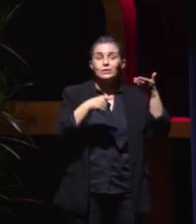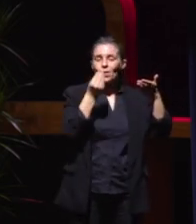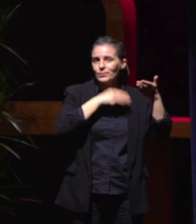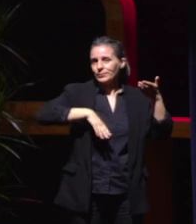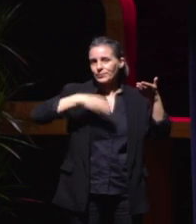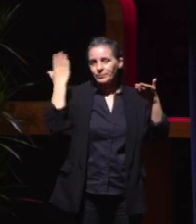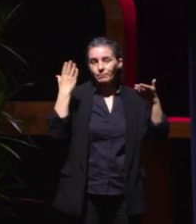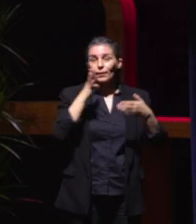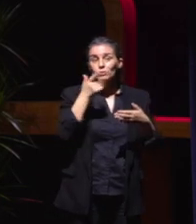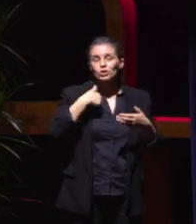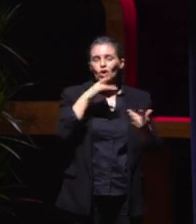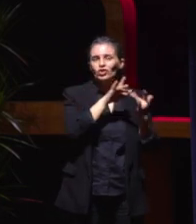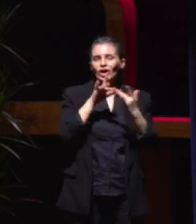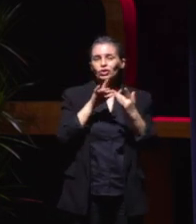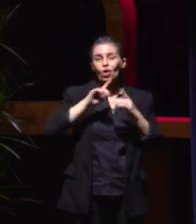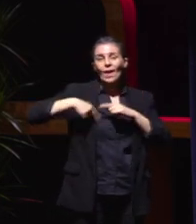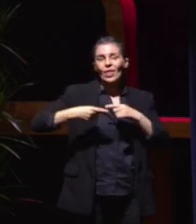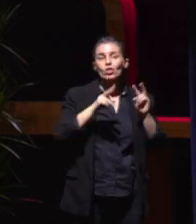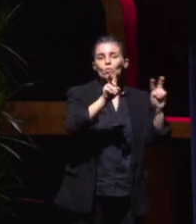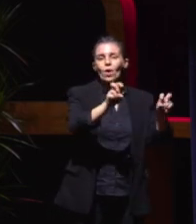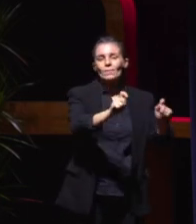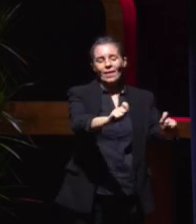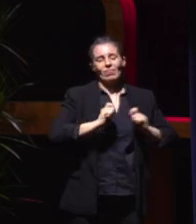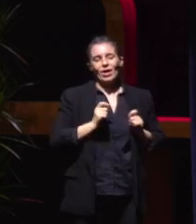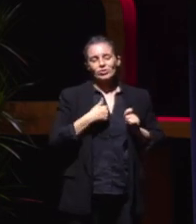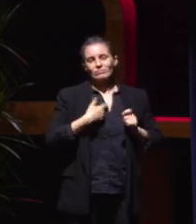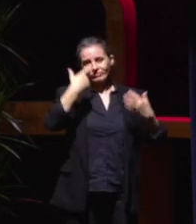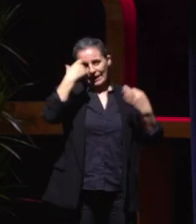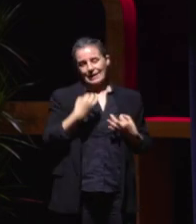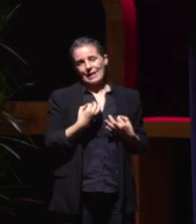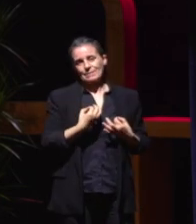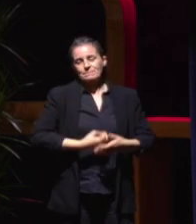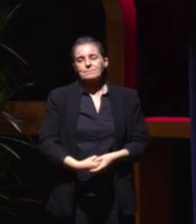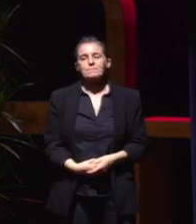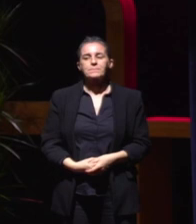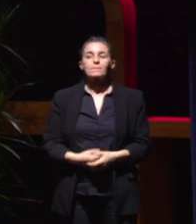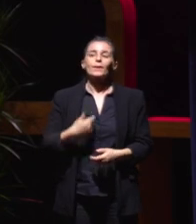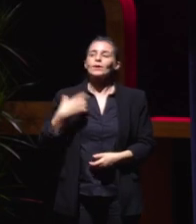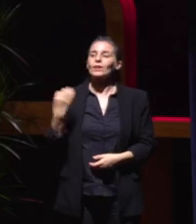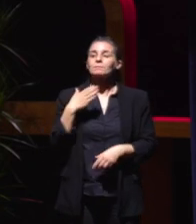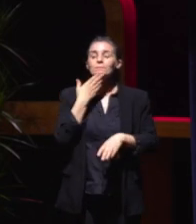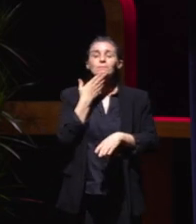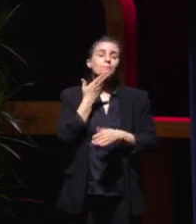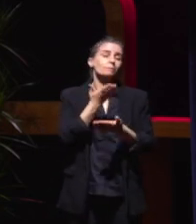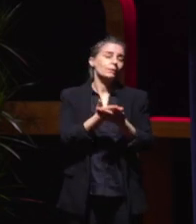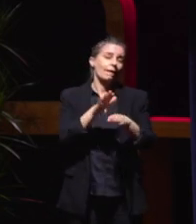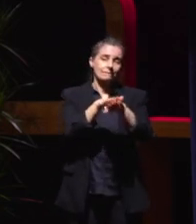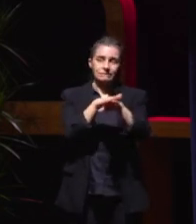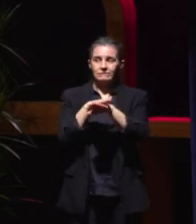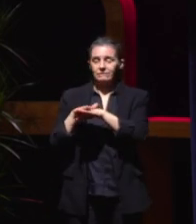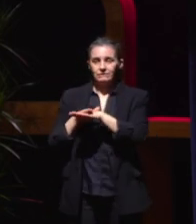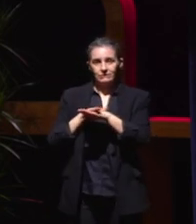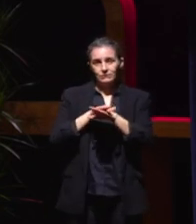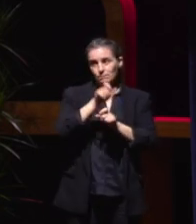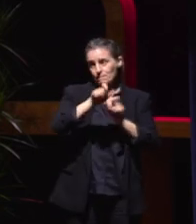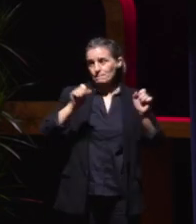una nueva generación que me ha dado credibilidad yo tengo que pedir disculpas al mis mayores que